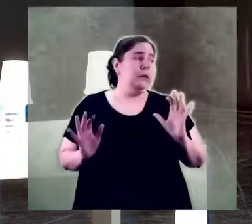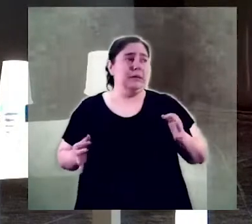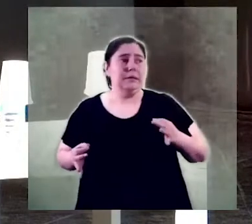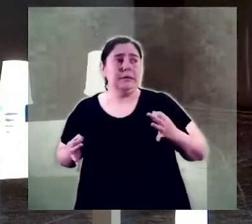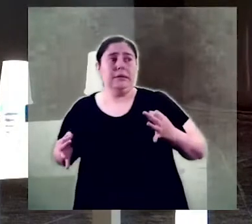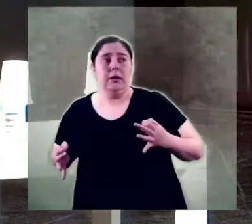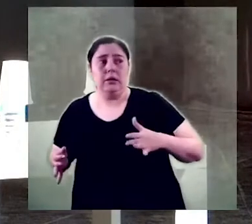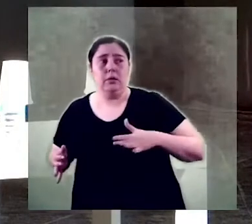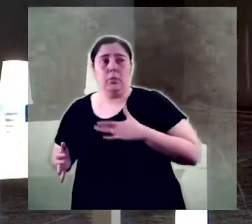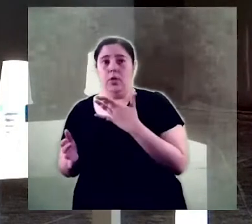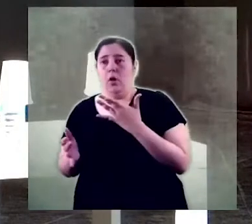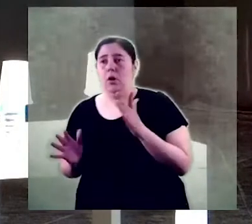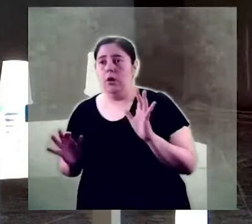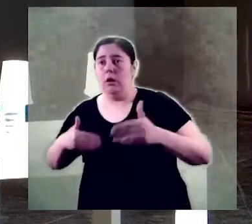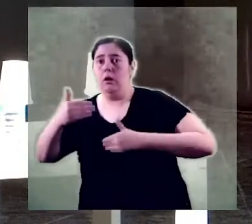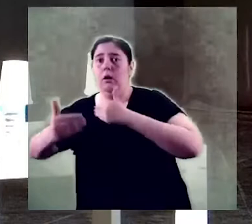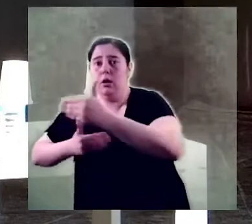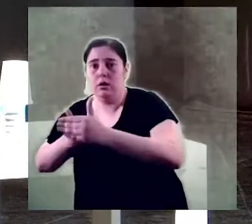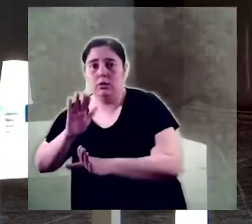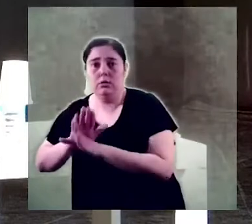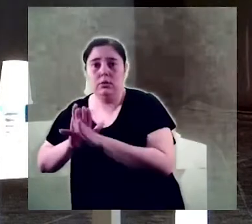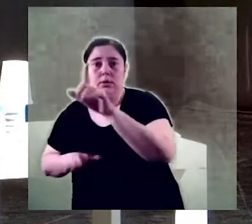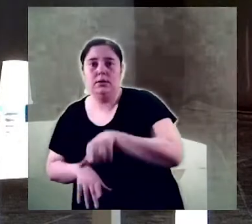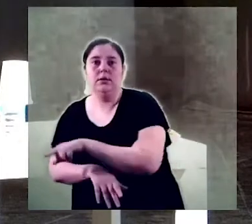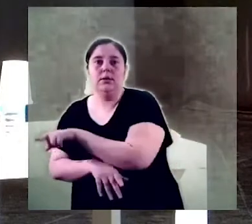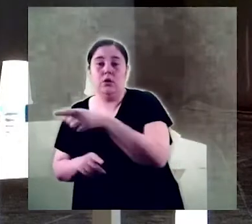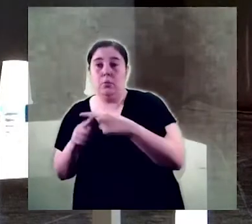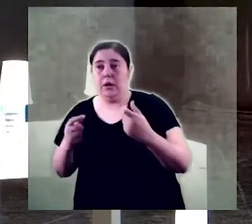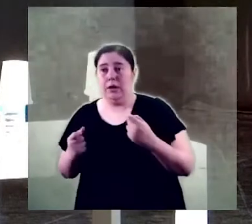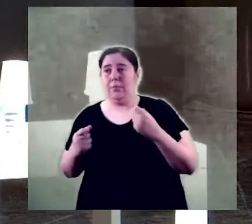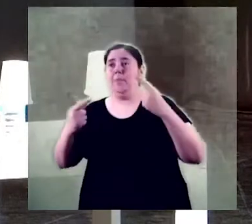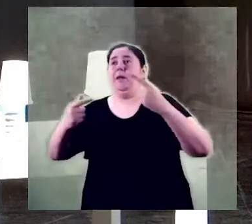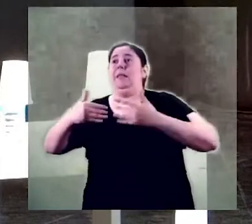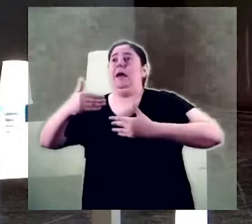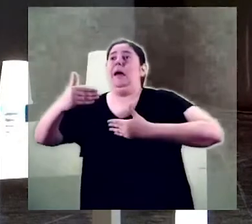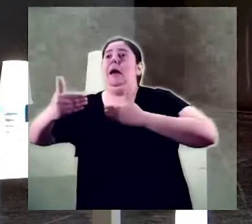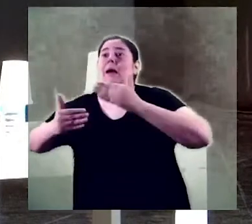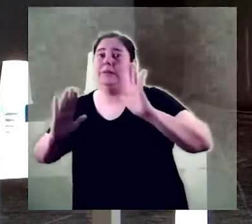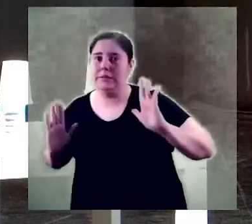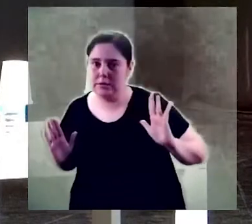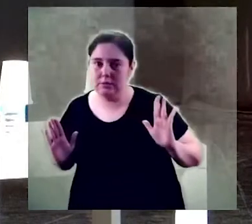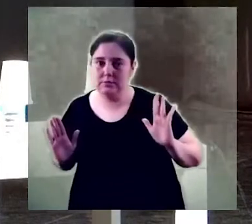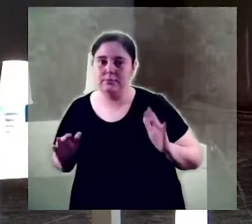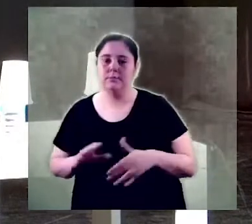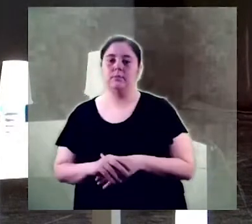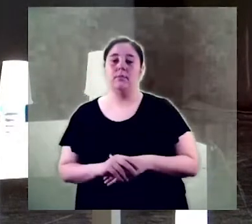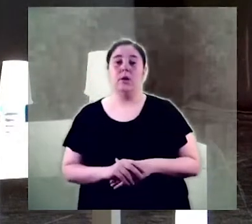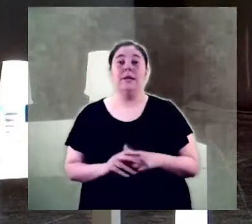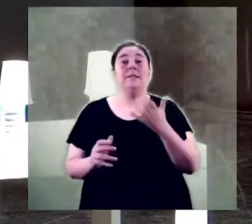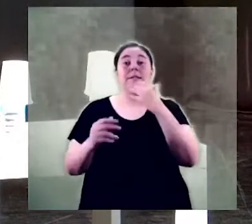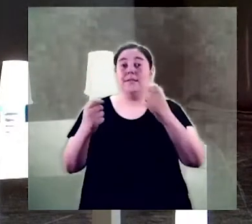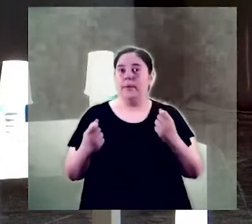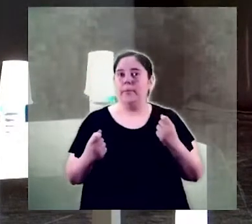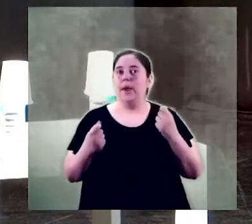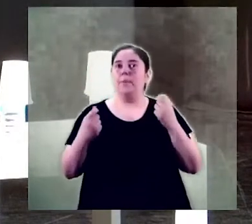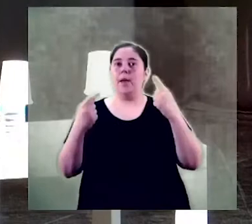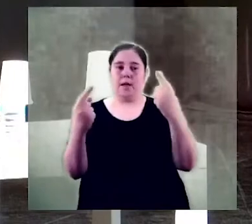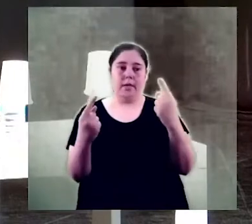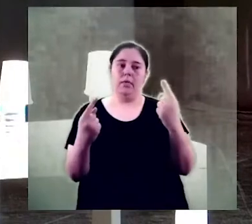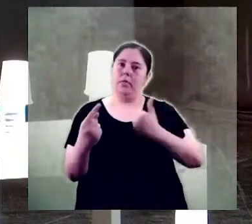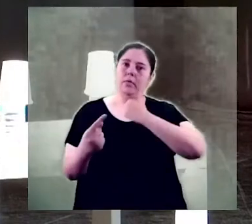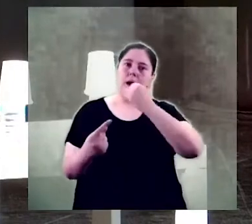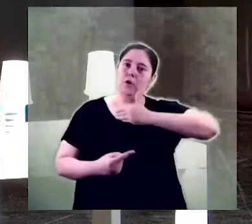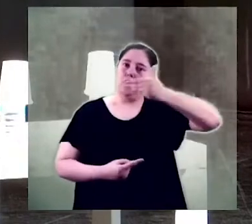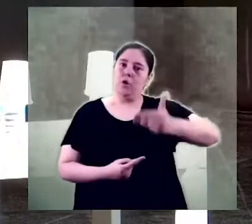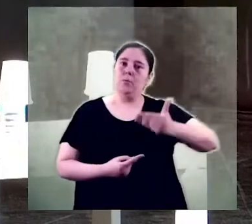asegurarnos de que no arde el bosque que estamos cruzando por primera vez. Aquí las primeras veces son muy importantes y las